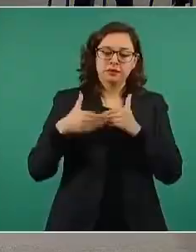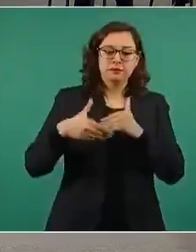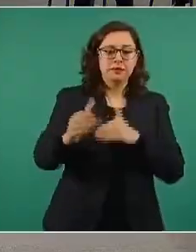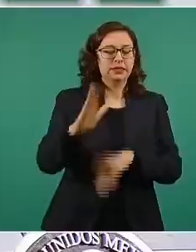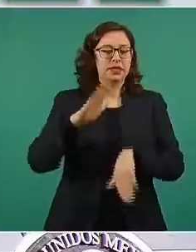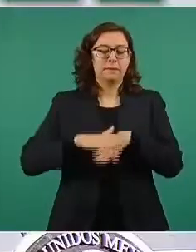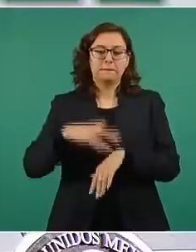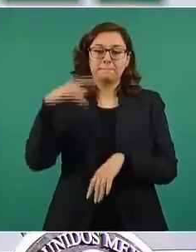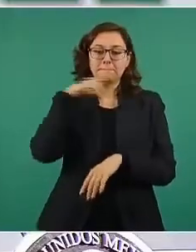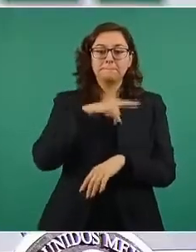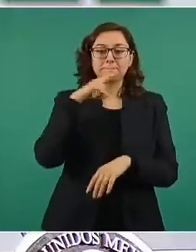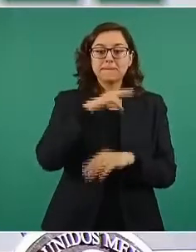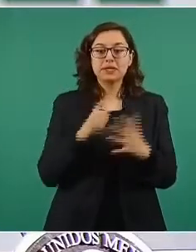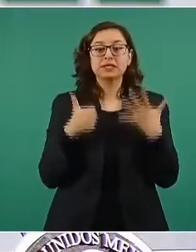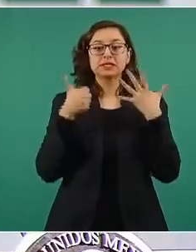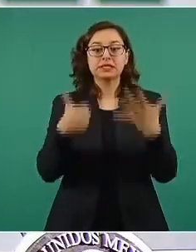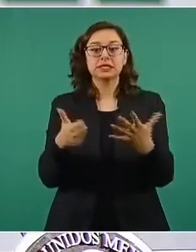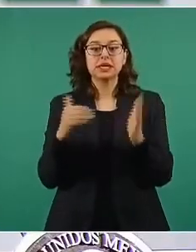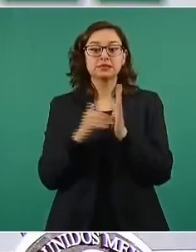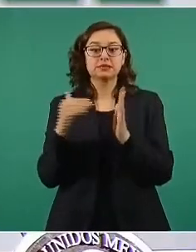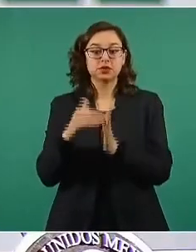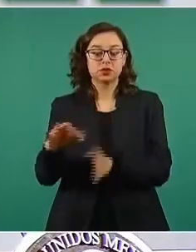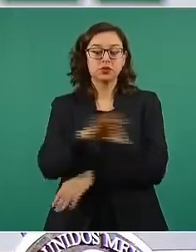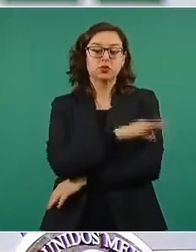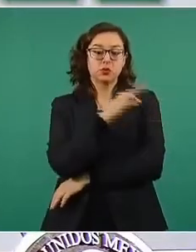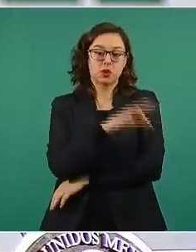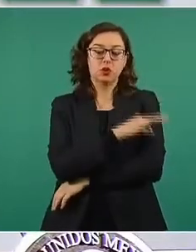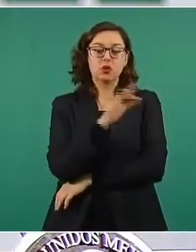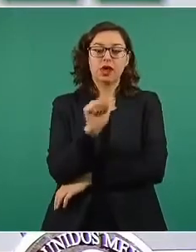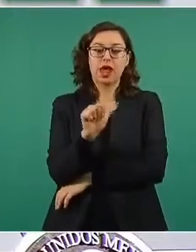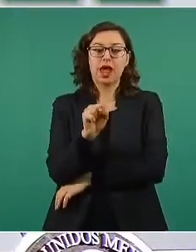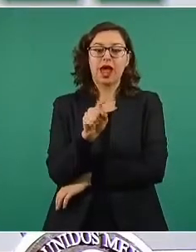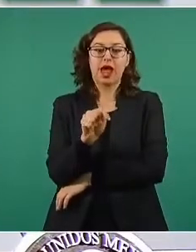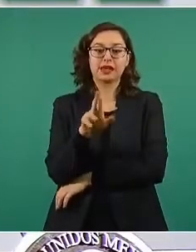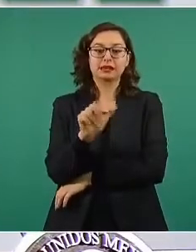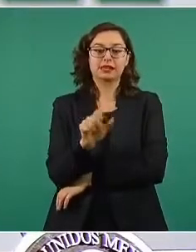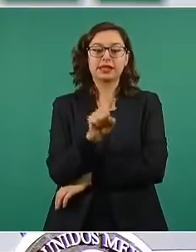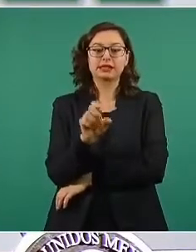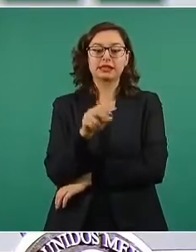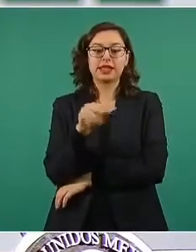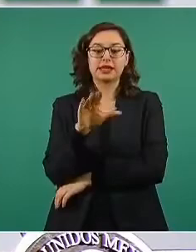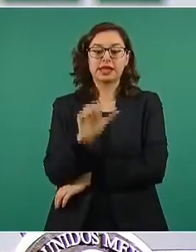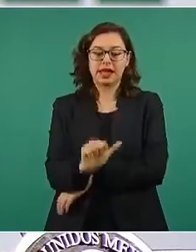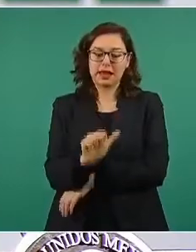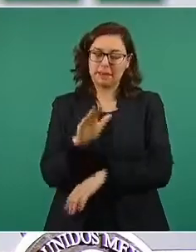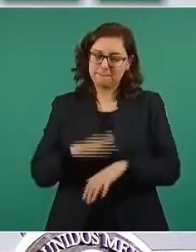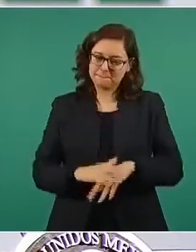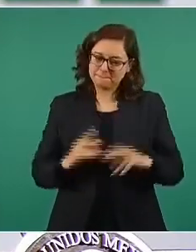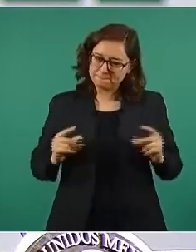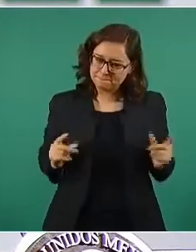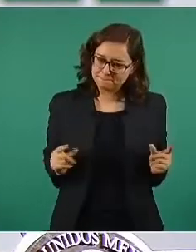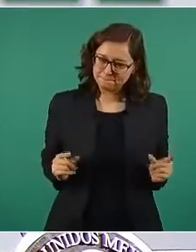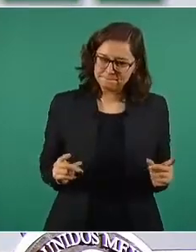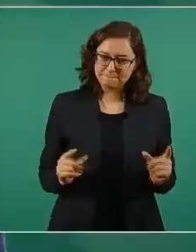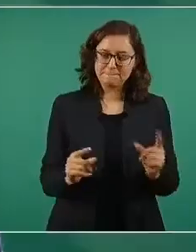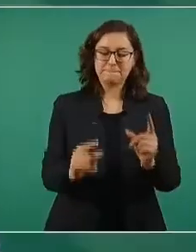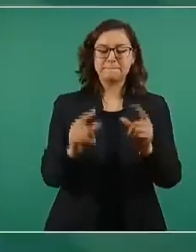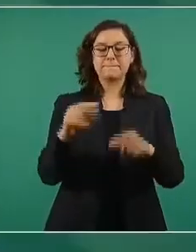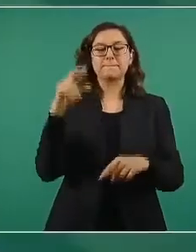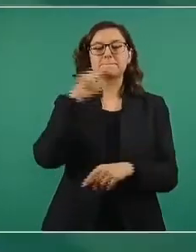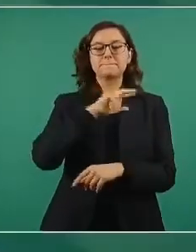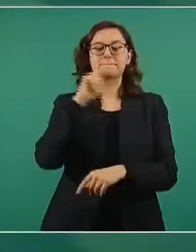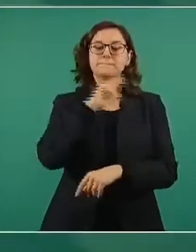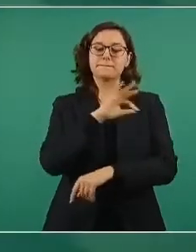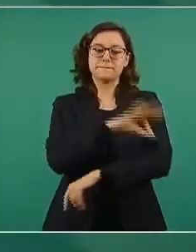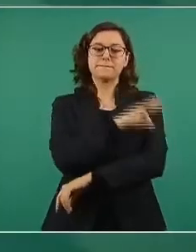de casi 6 millones de dosis de vacuna AstraZeneca, lo que nos va a permitir dar otro empuje y otro